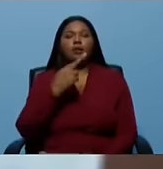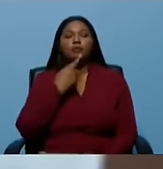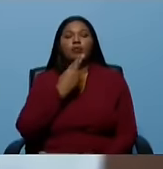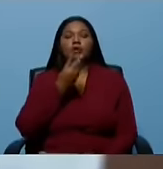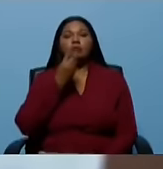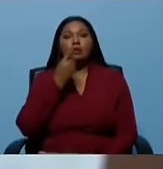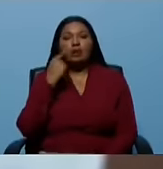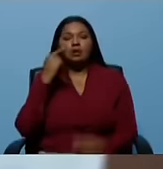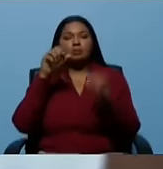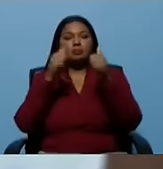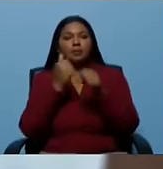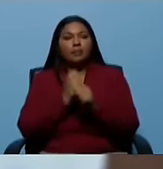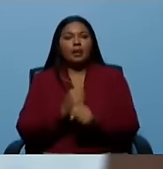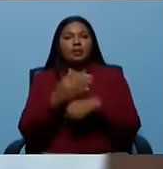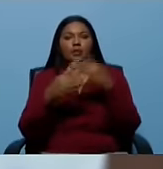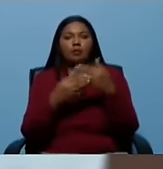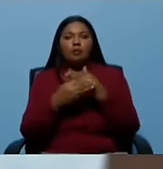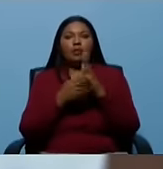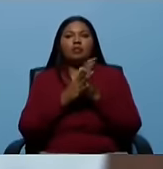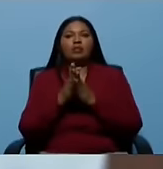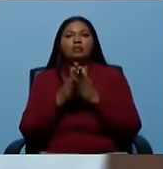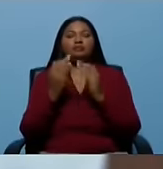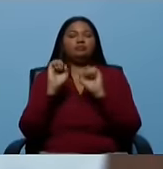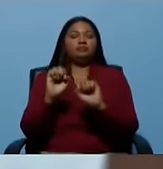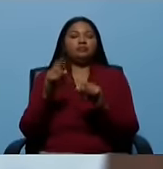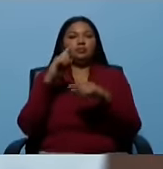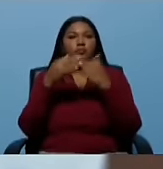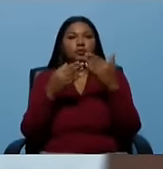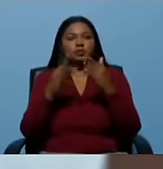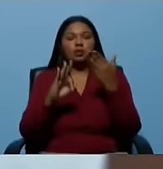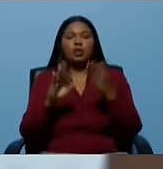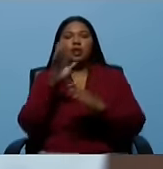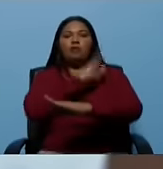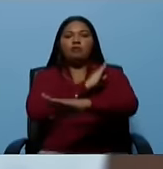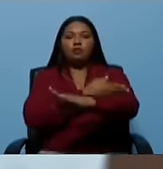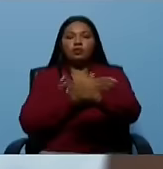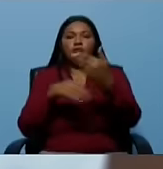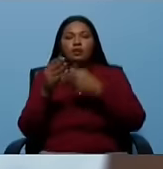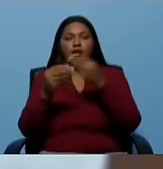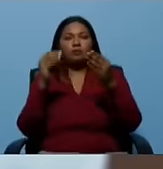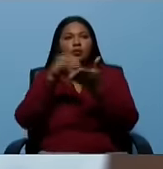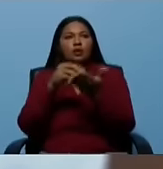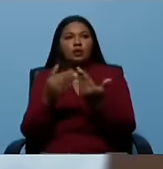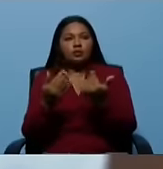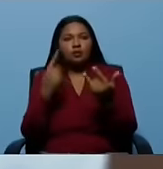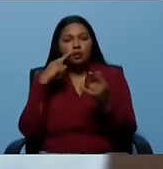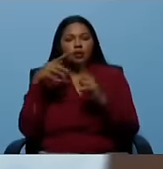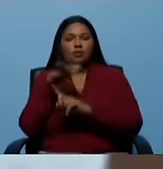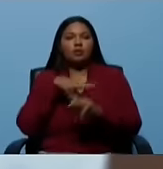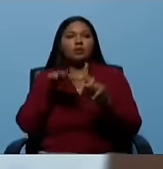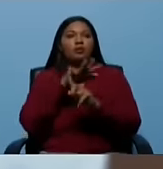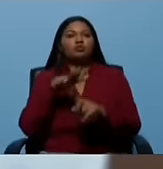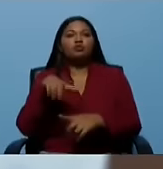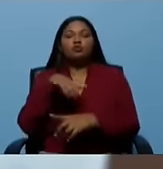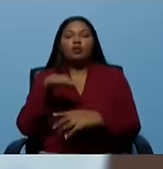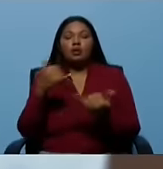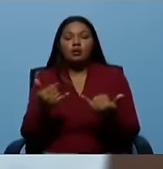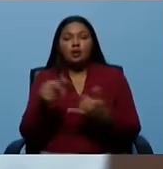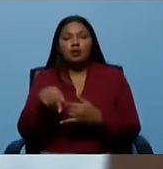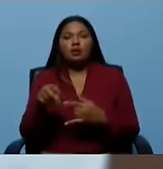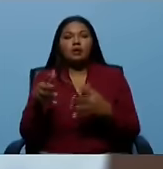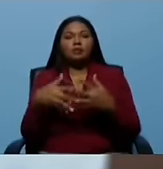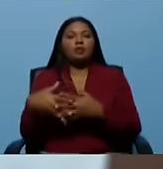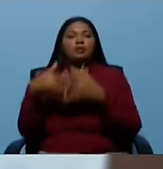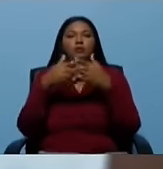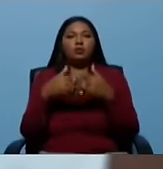lavarse las manos pero usted hablaba justamente acerca de la fuerza que quiere imponer y la especie de chantaje el gobierno de Estados Unidos y